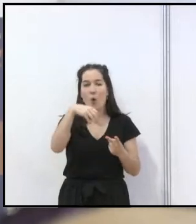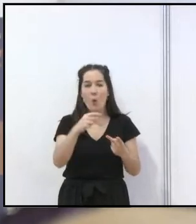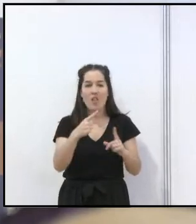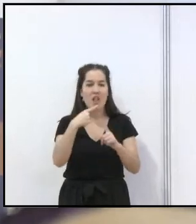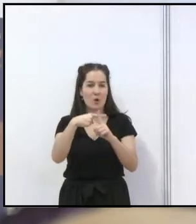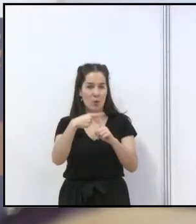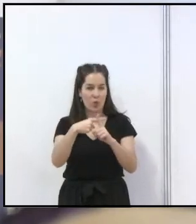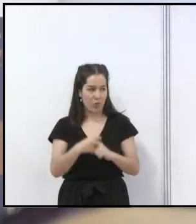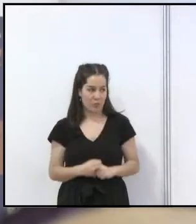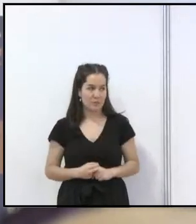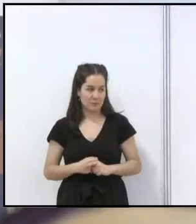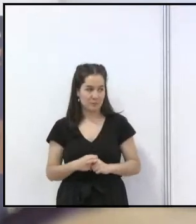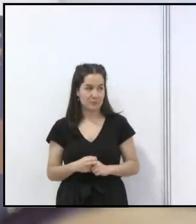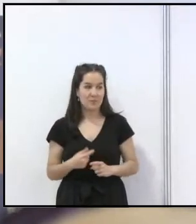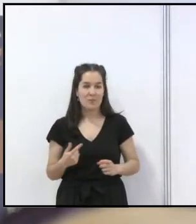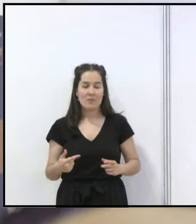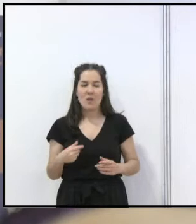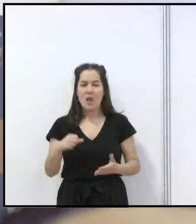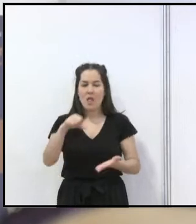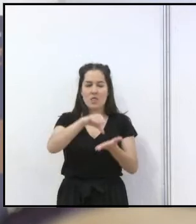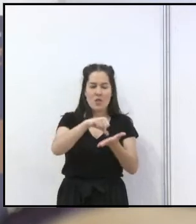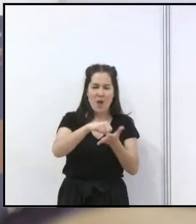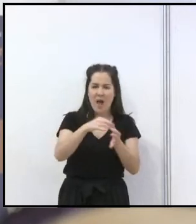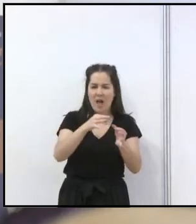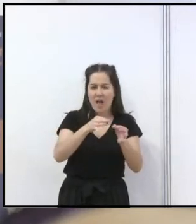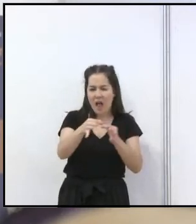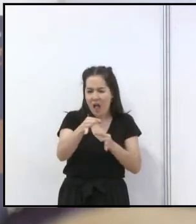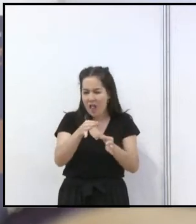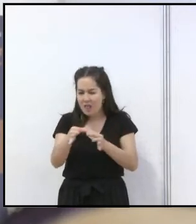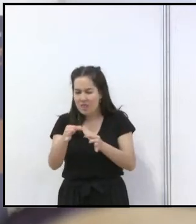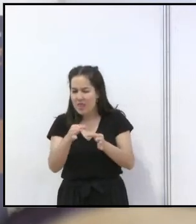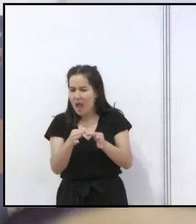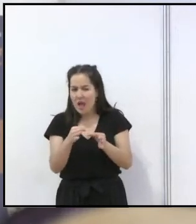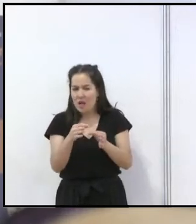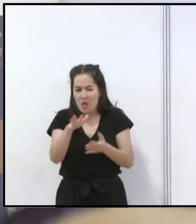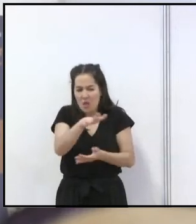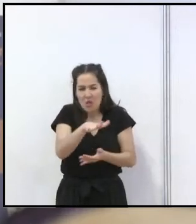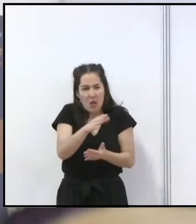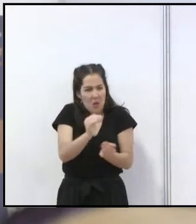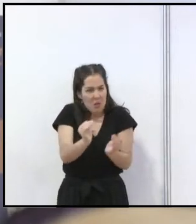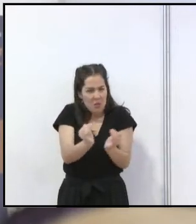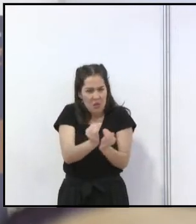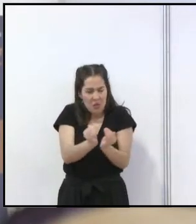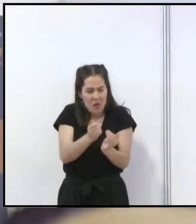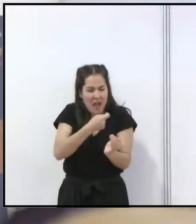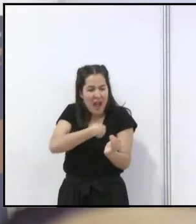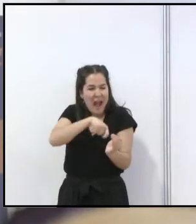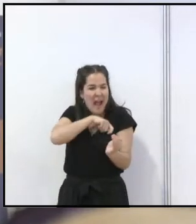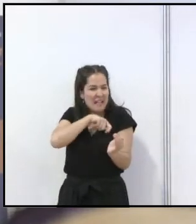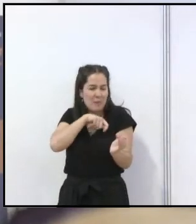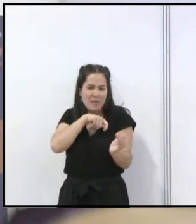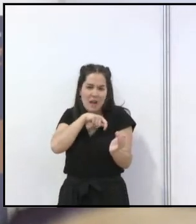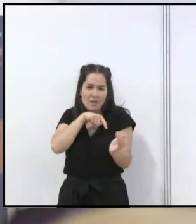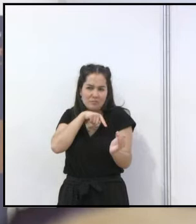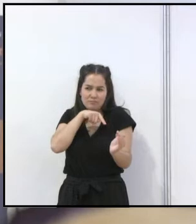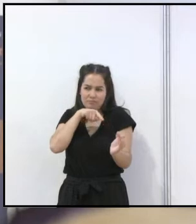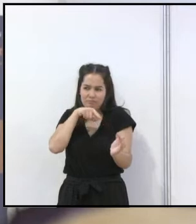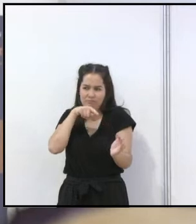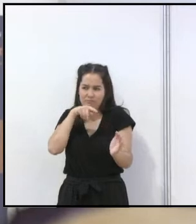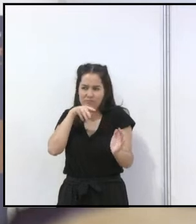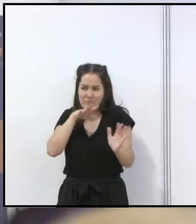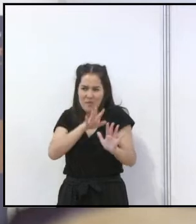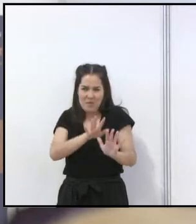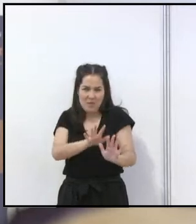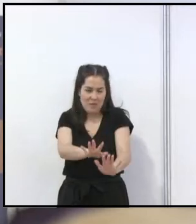en ciudades, aldeas, lugares muy pequeños de una España muy remota, surge algo